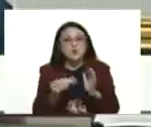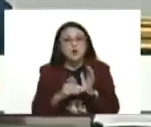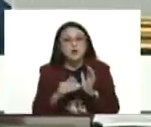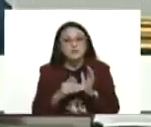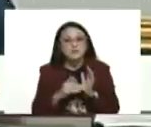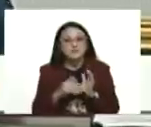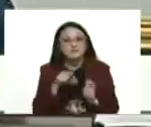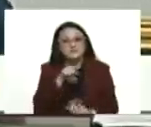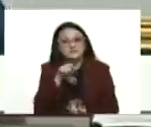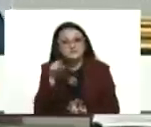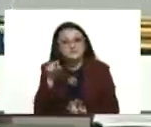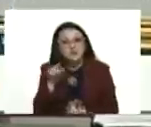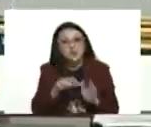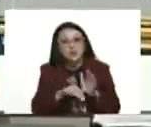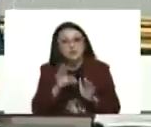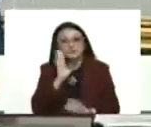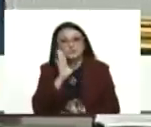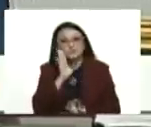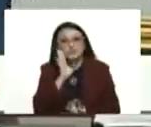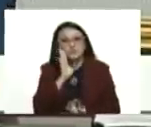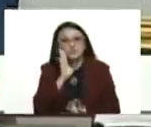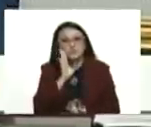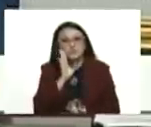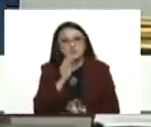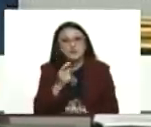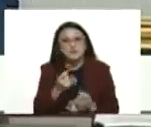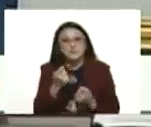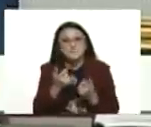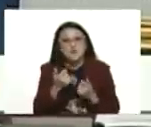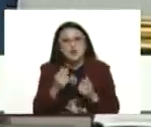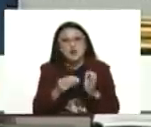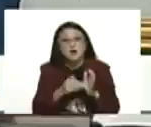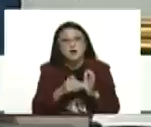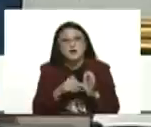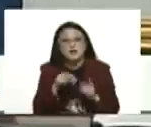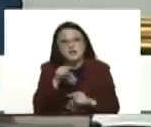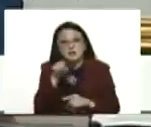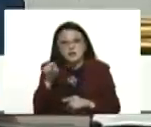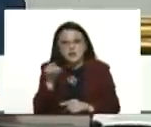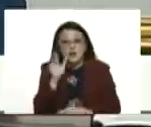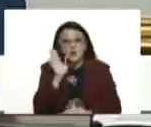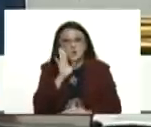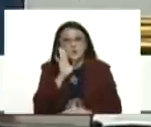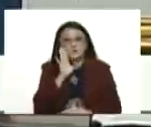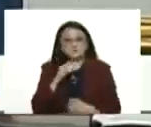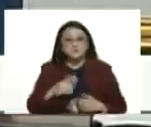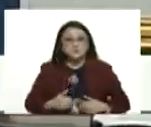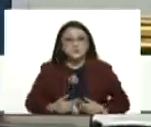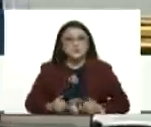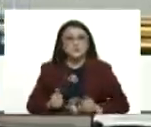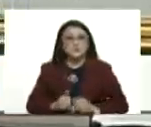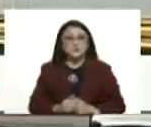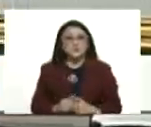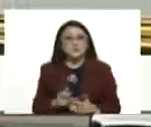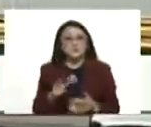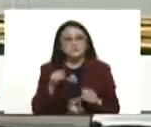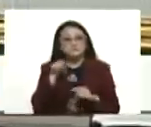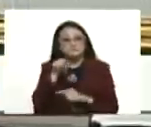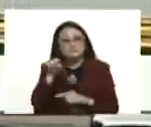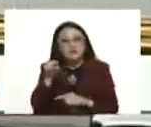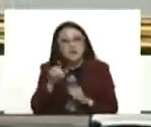señalaba la corrupción. Y las pocas veces que se señalaba la corrupción, se señalaba al